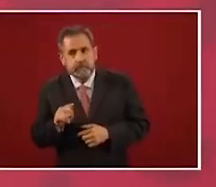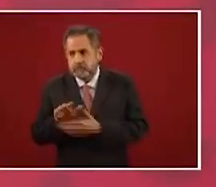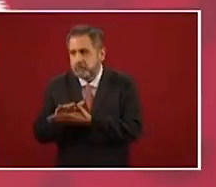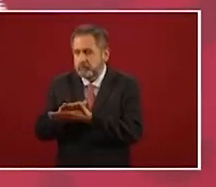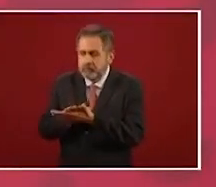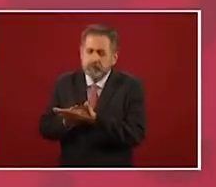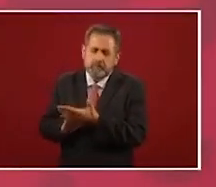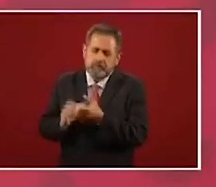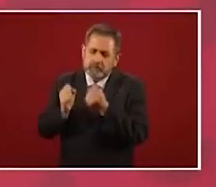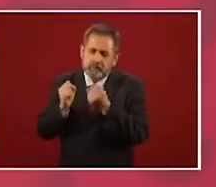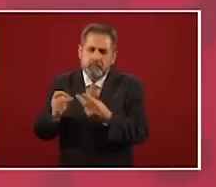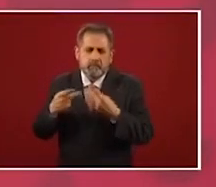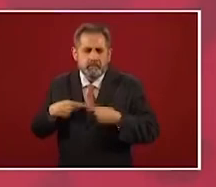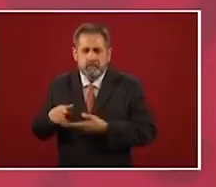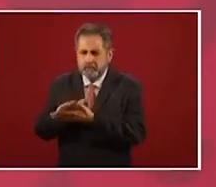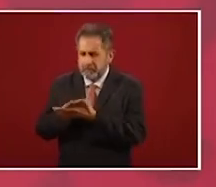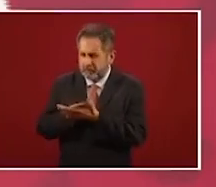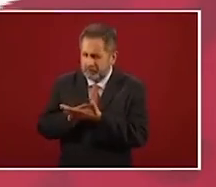humilde, muchos,